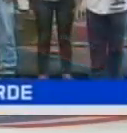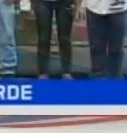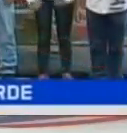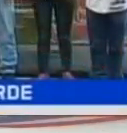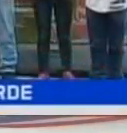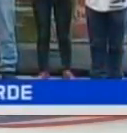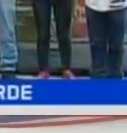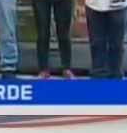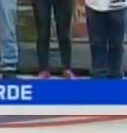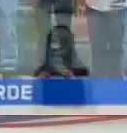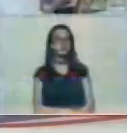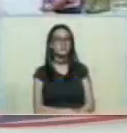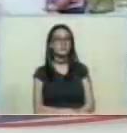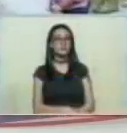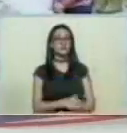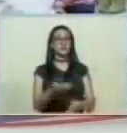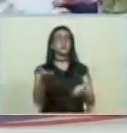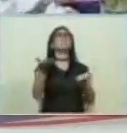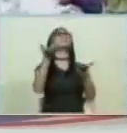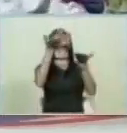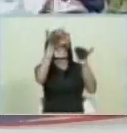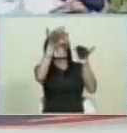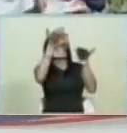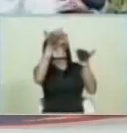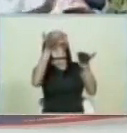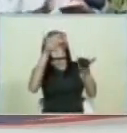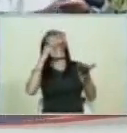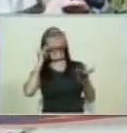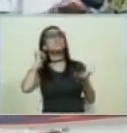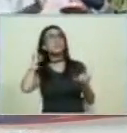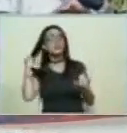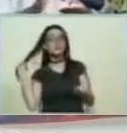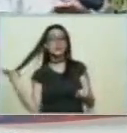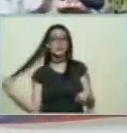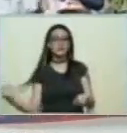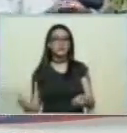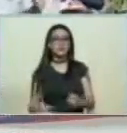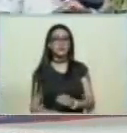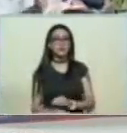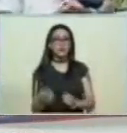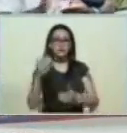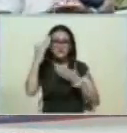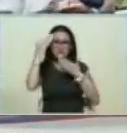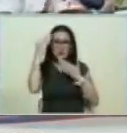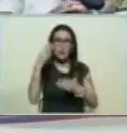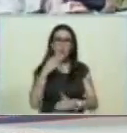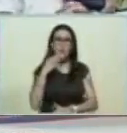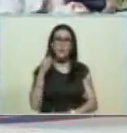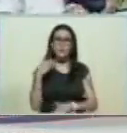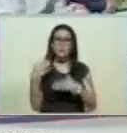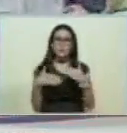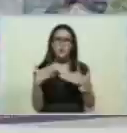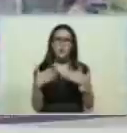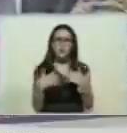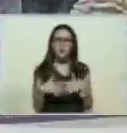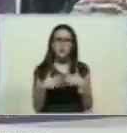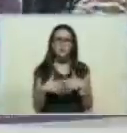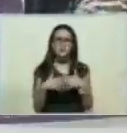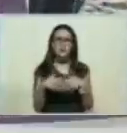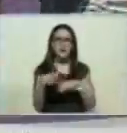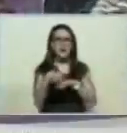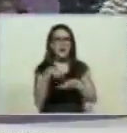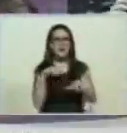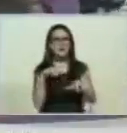Buenos días, presidente. Recibe un abrazo solidario, un saludo de la juventud productiva, de ese ejército